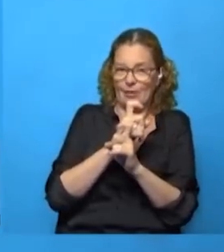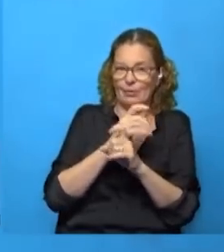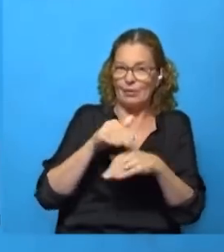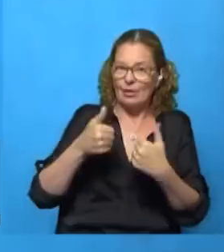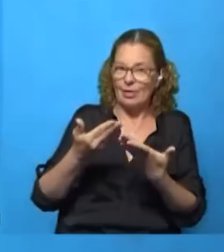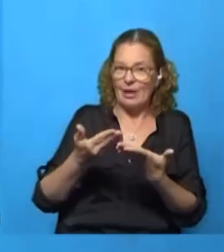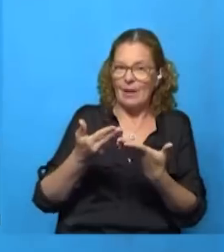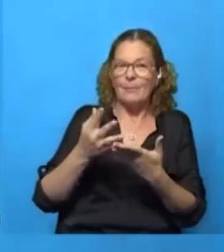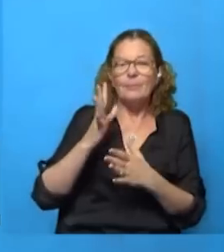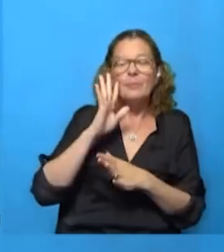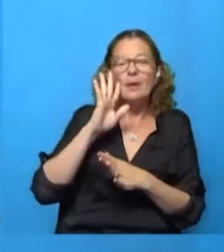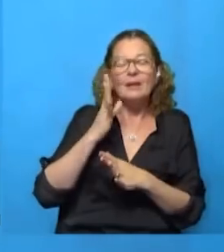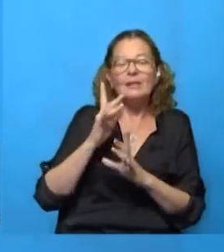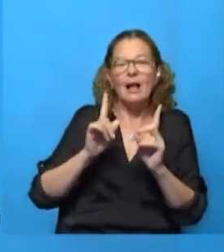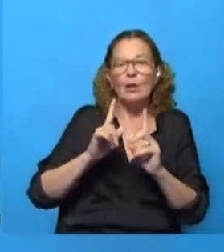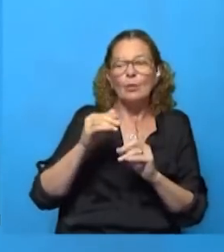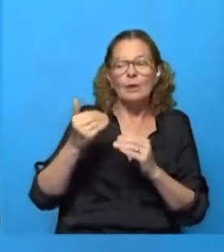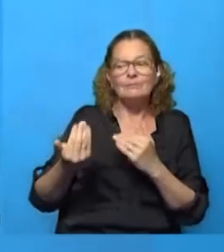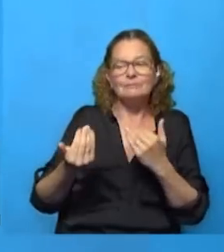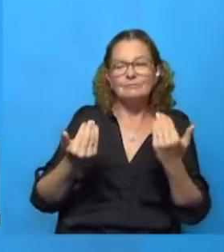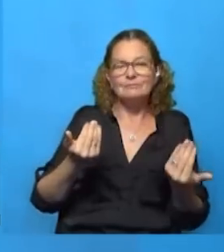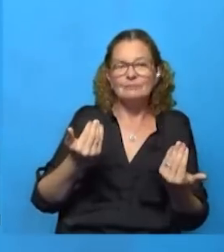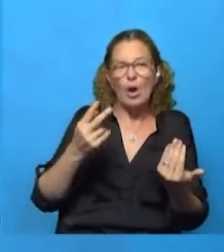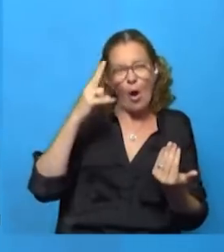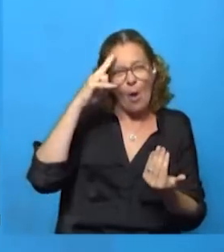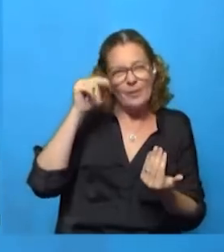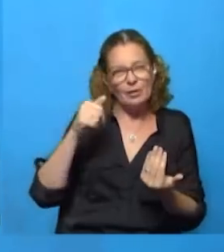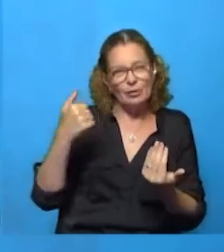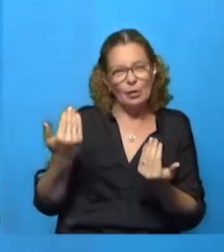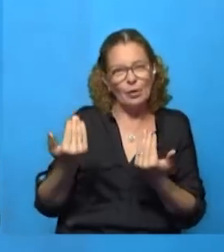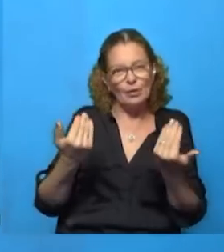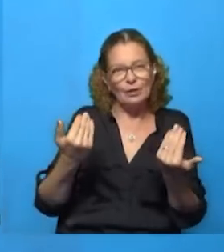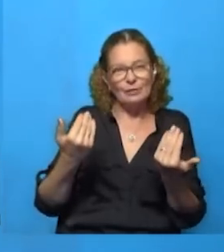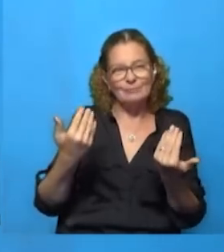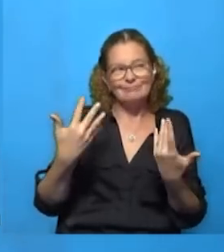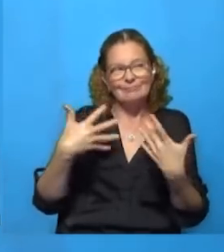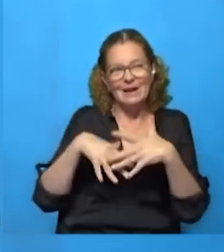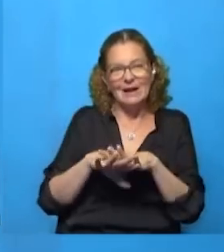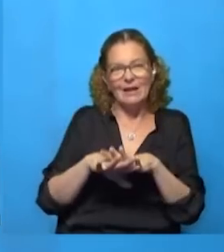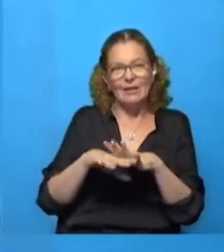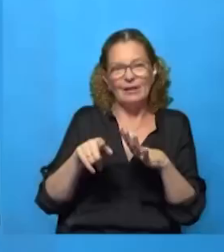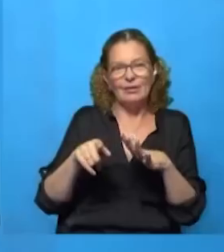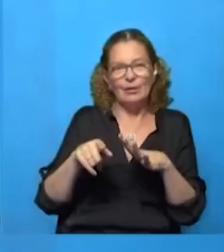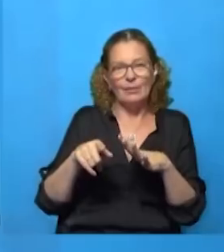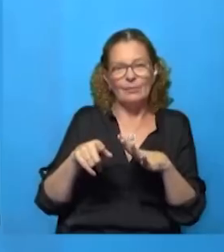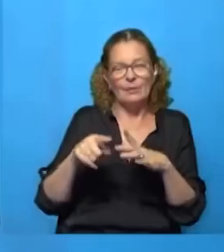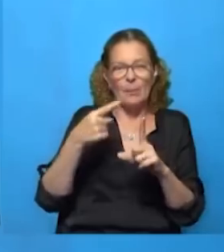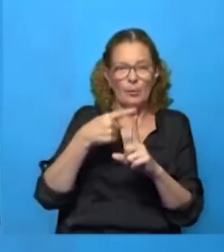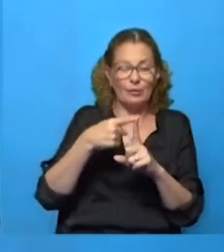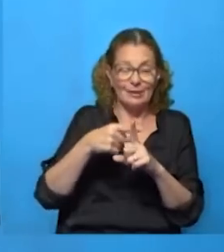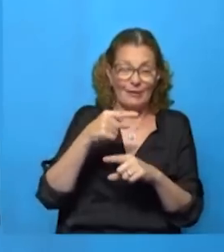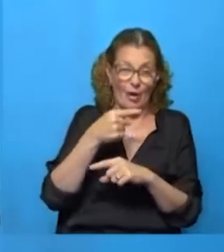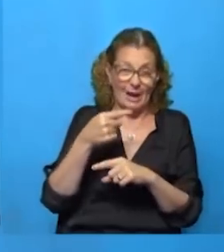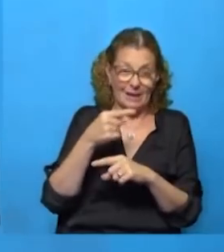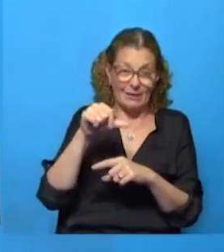atribuyen intencionalidades algunas de las partes que de un lado del otro están involucradas sea positivas o